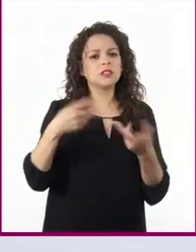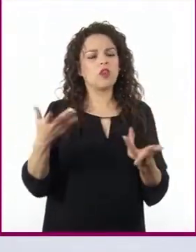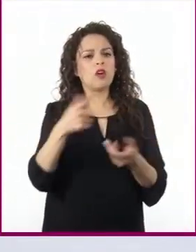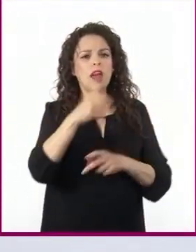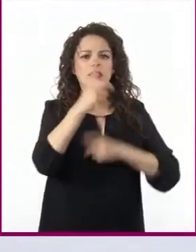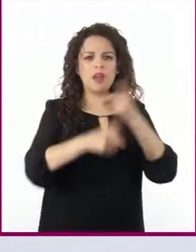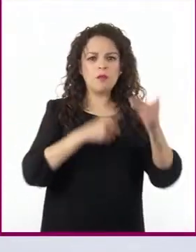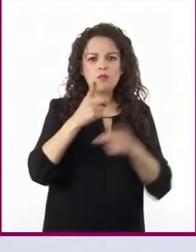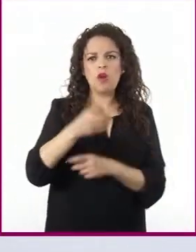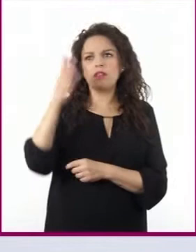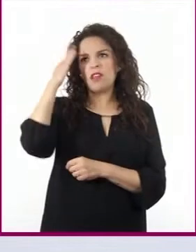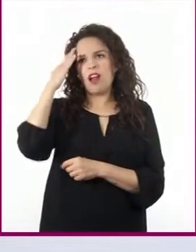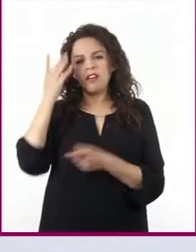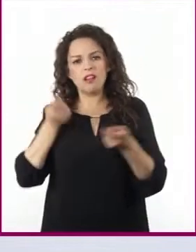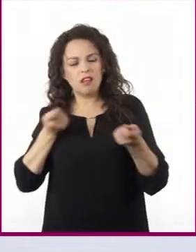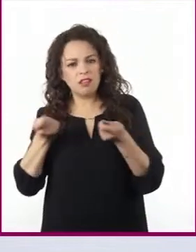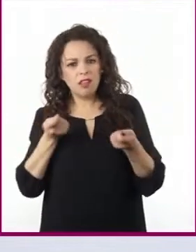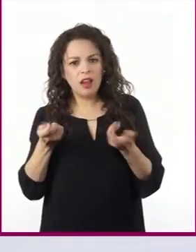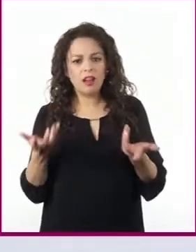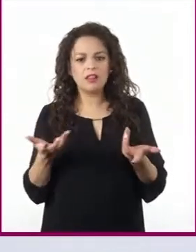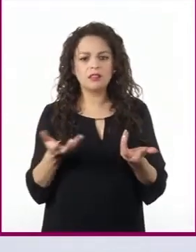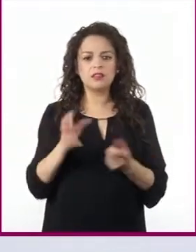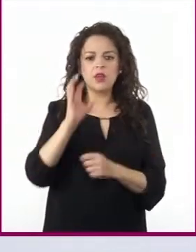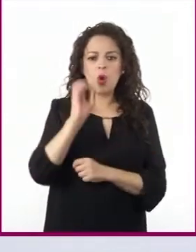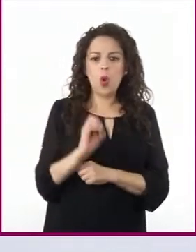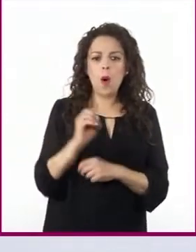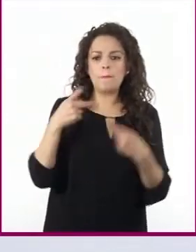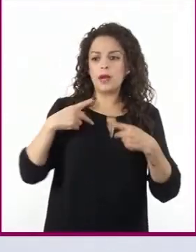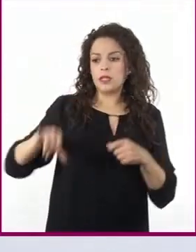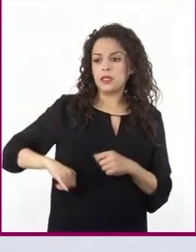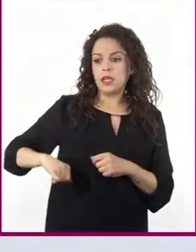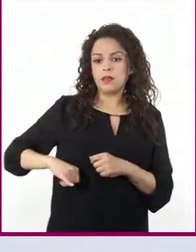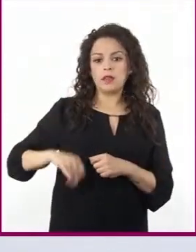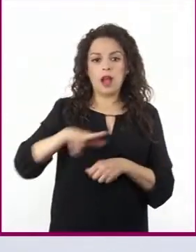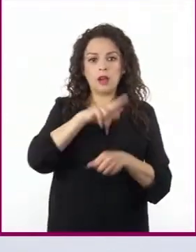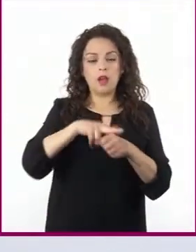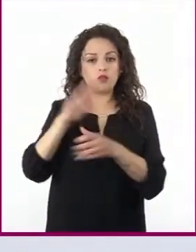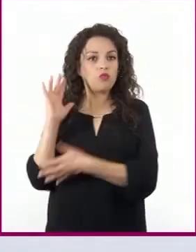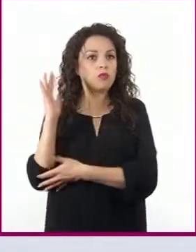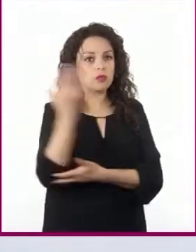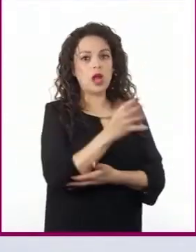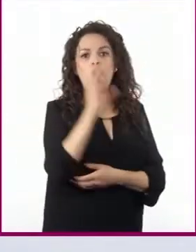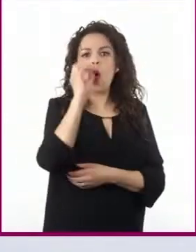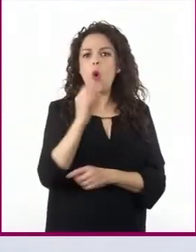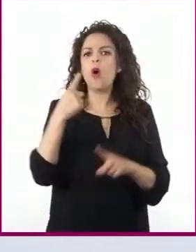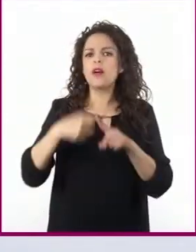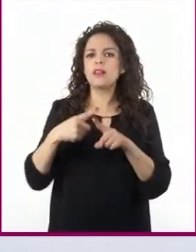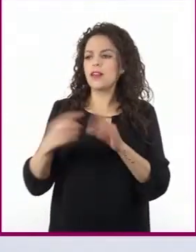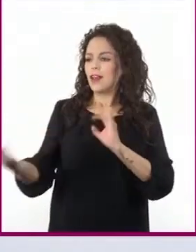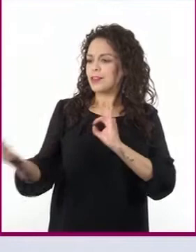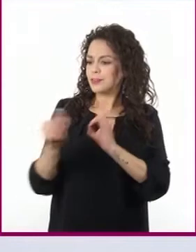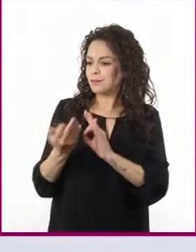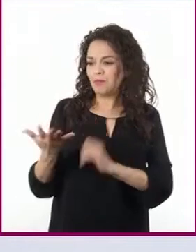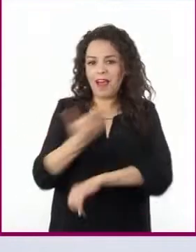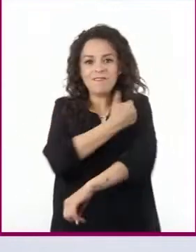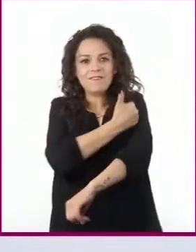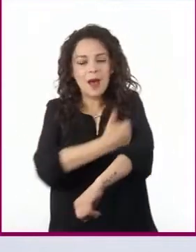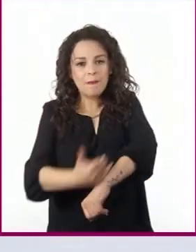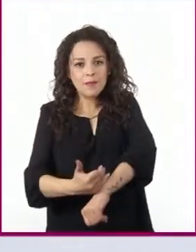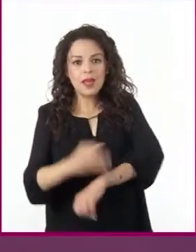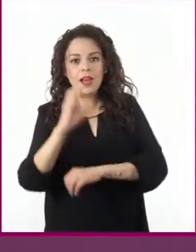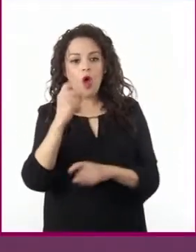pacifistas, ambientalistas o en aquellos que tenemos cerca, como algún familiar o integrante de nuestra comunidad.